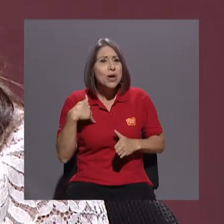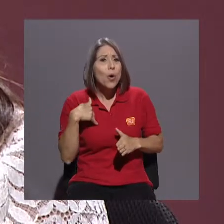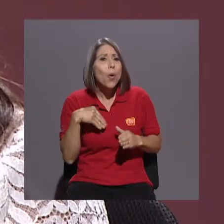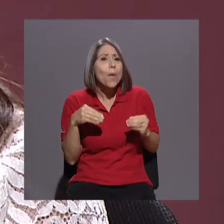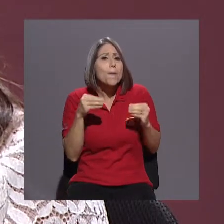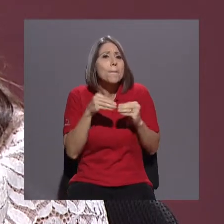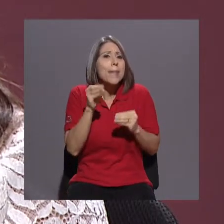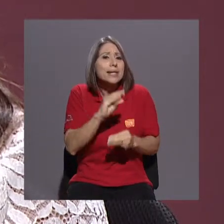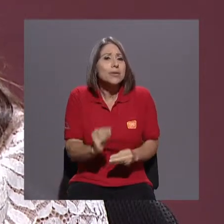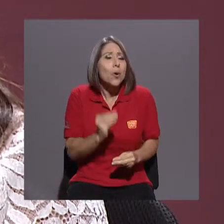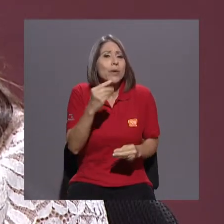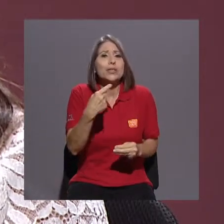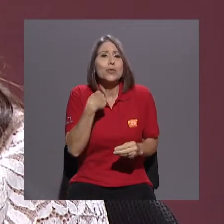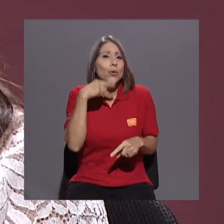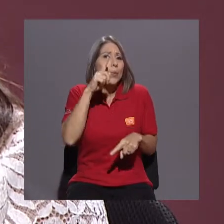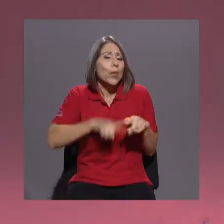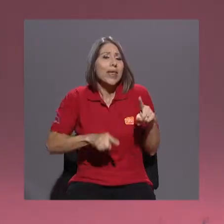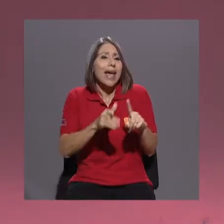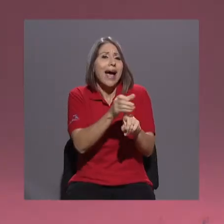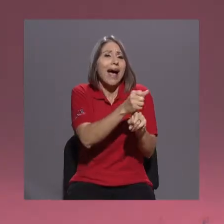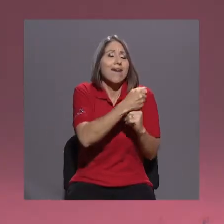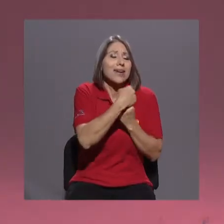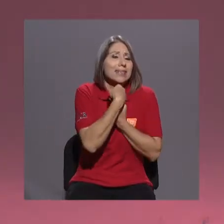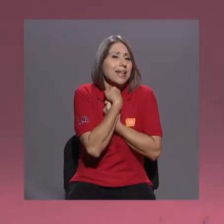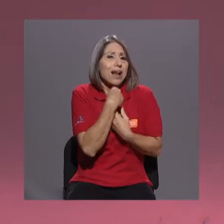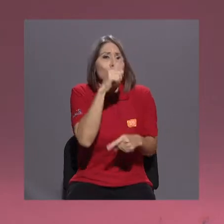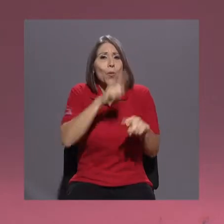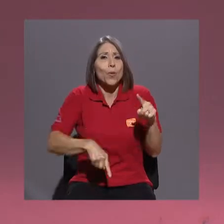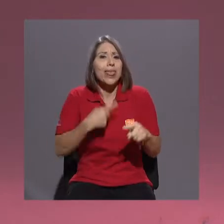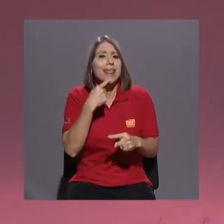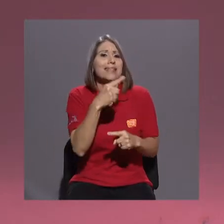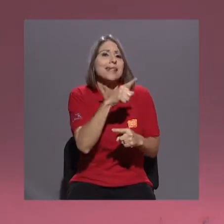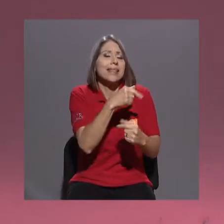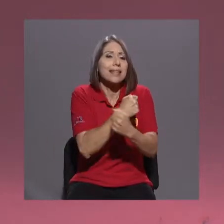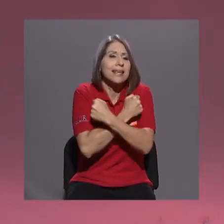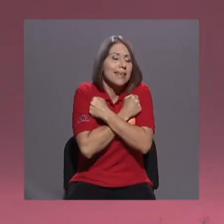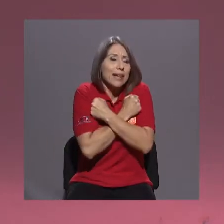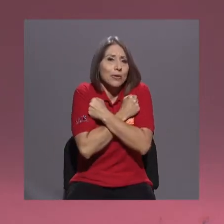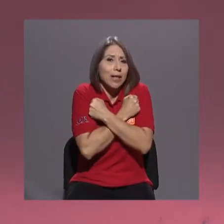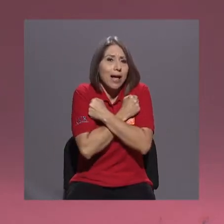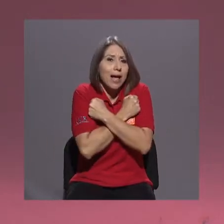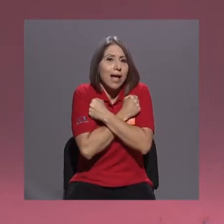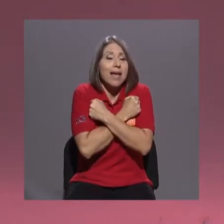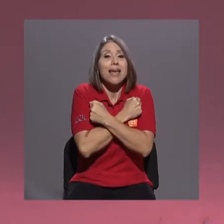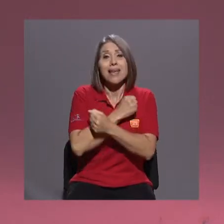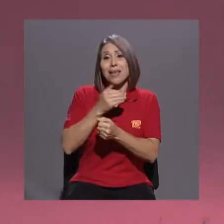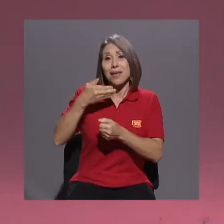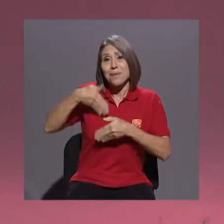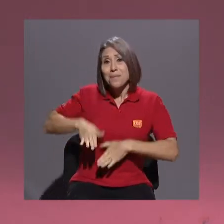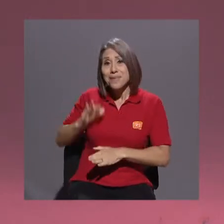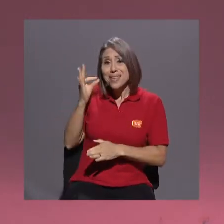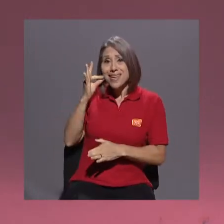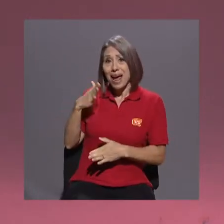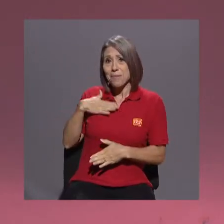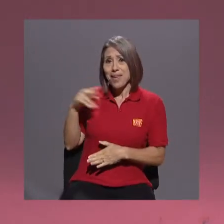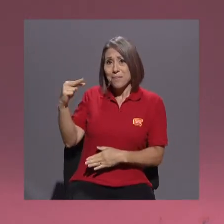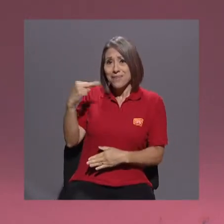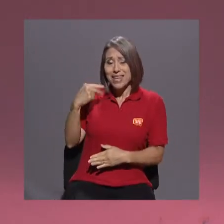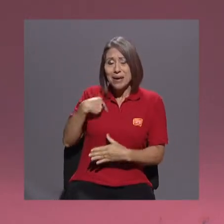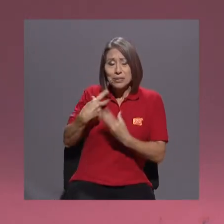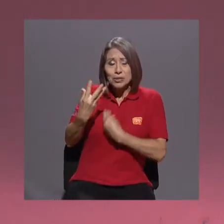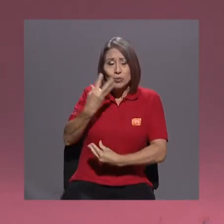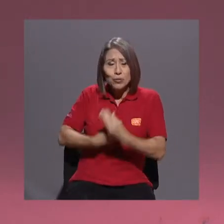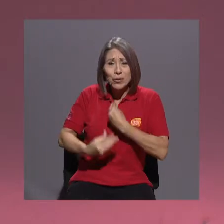podía abrazarlo No podía decirle Te quiero Te amo Entonces Este Mi hija me veía sufrir Tanto Tanto